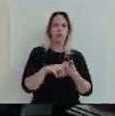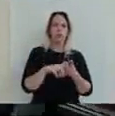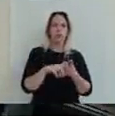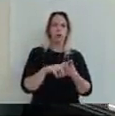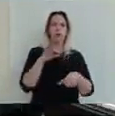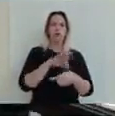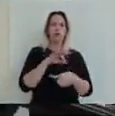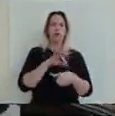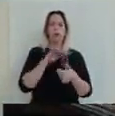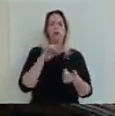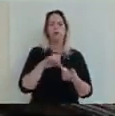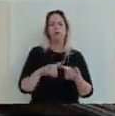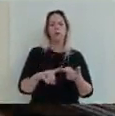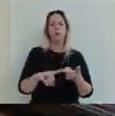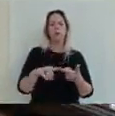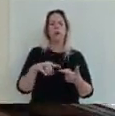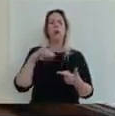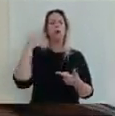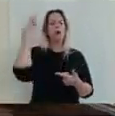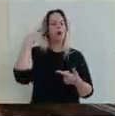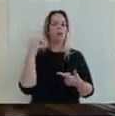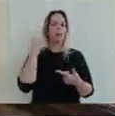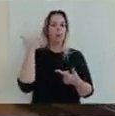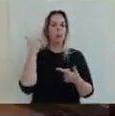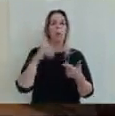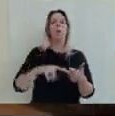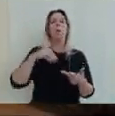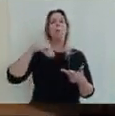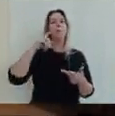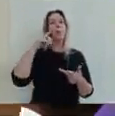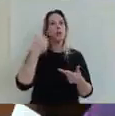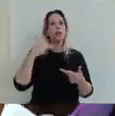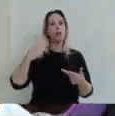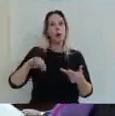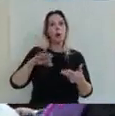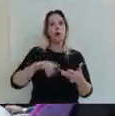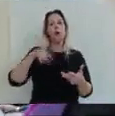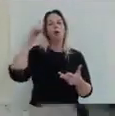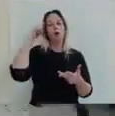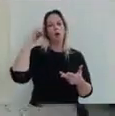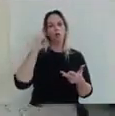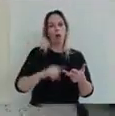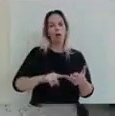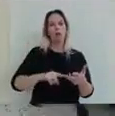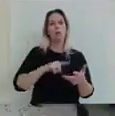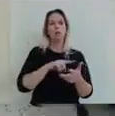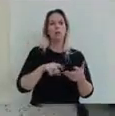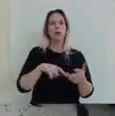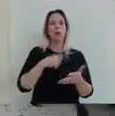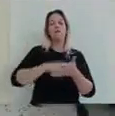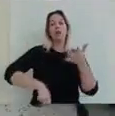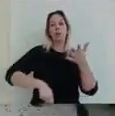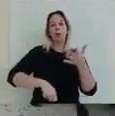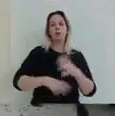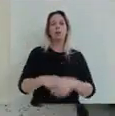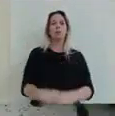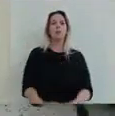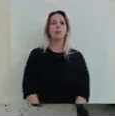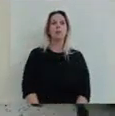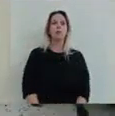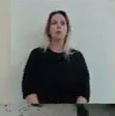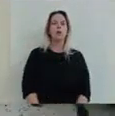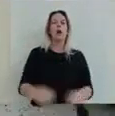de Gaetano, Niño, Gatti, Boniazuc, Vizqui. Concejal Niño. Sí, señora